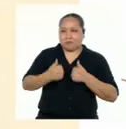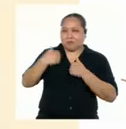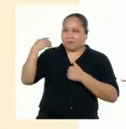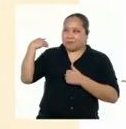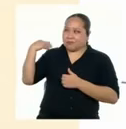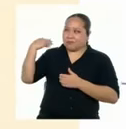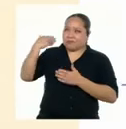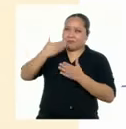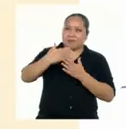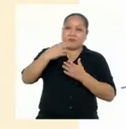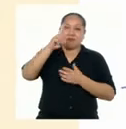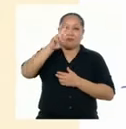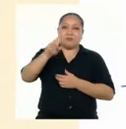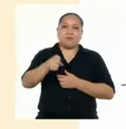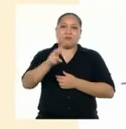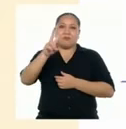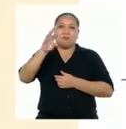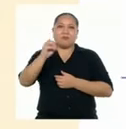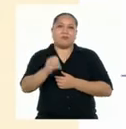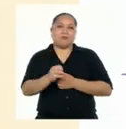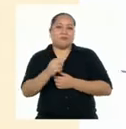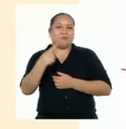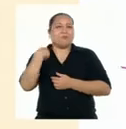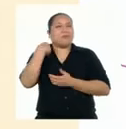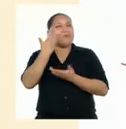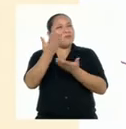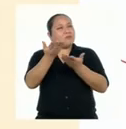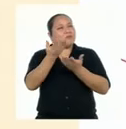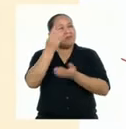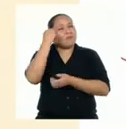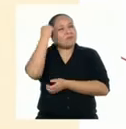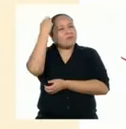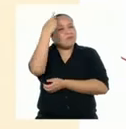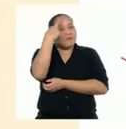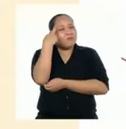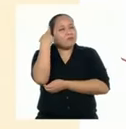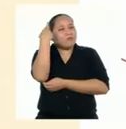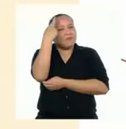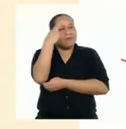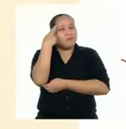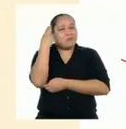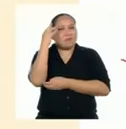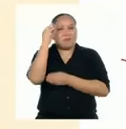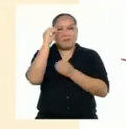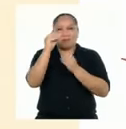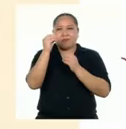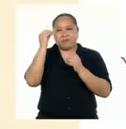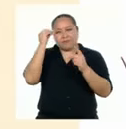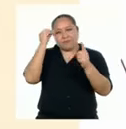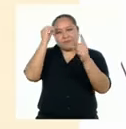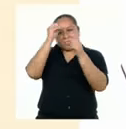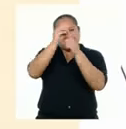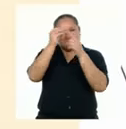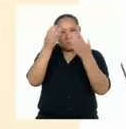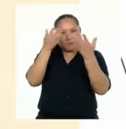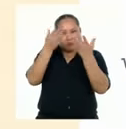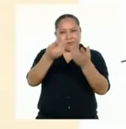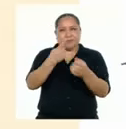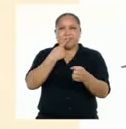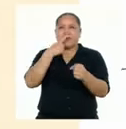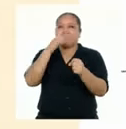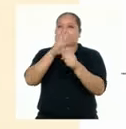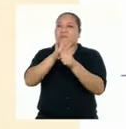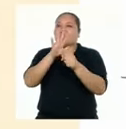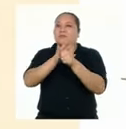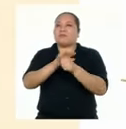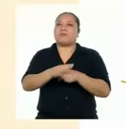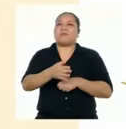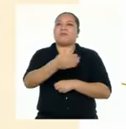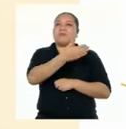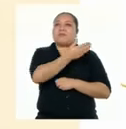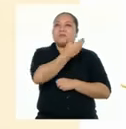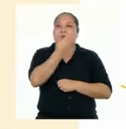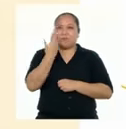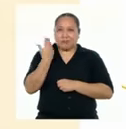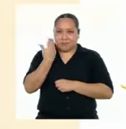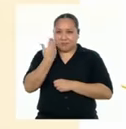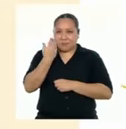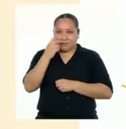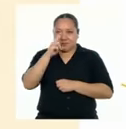el 2020 te invita a reflexionar y proponerte un compromiso de mejora para